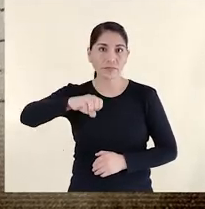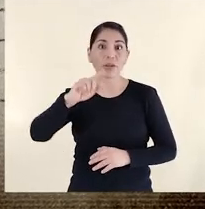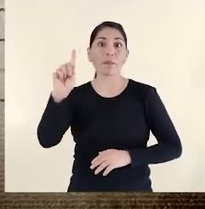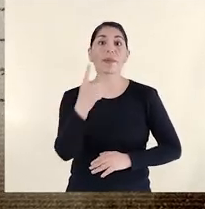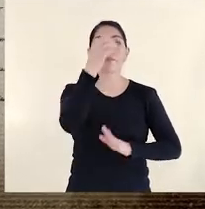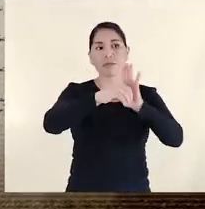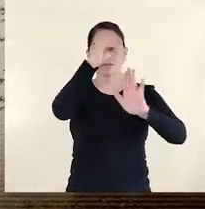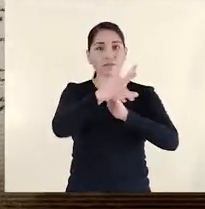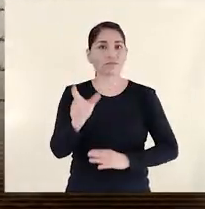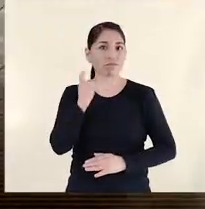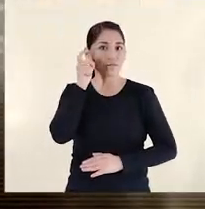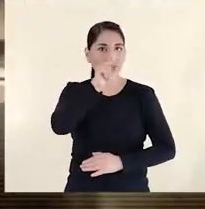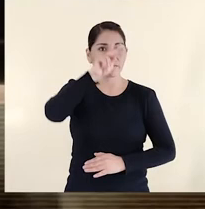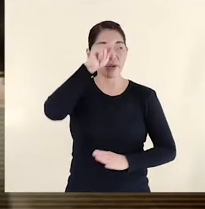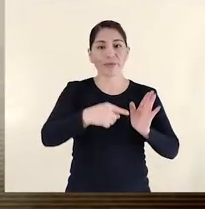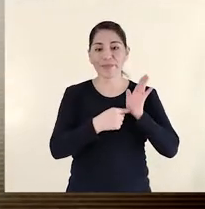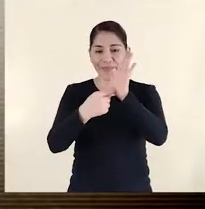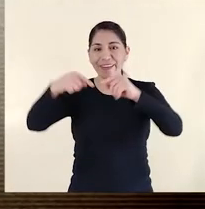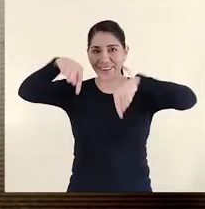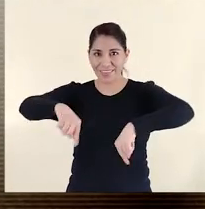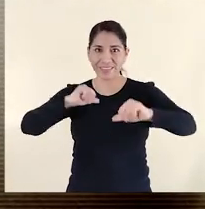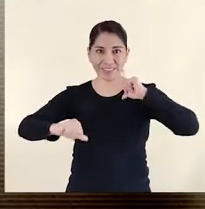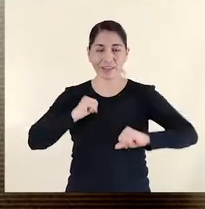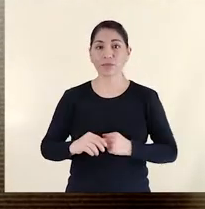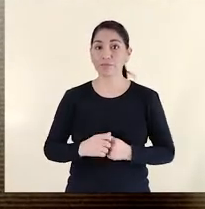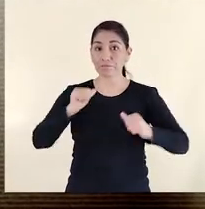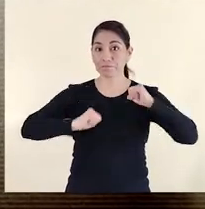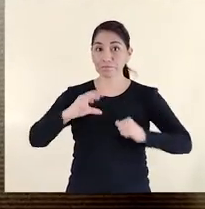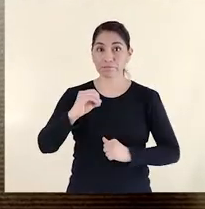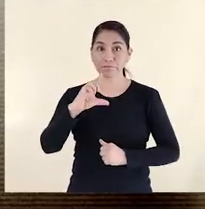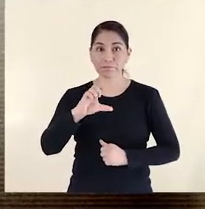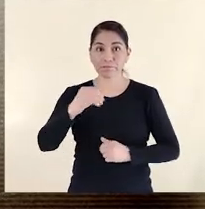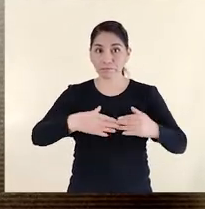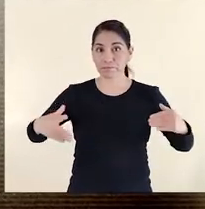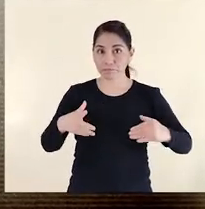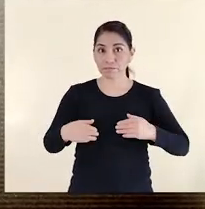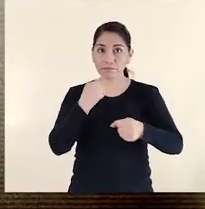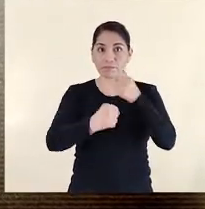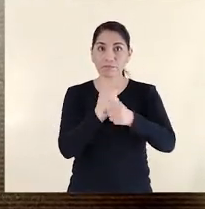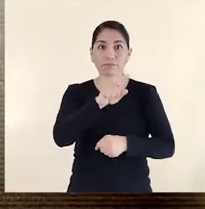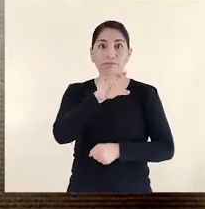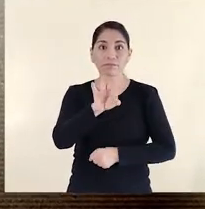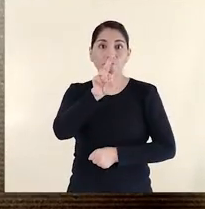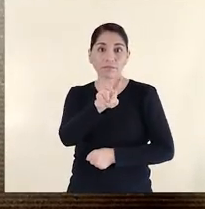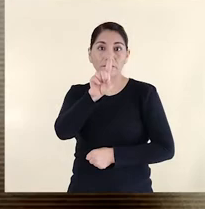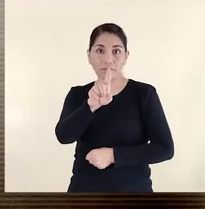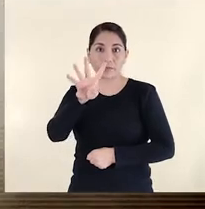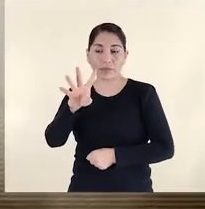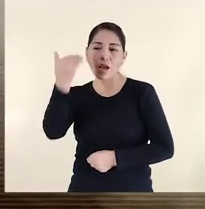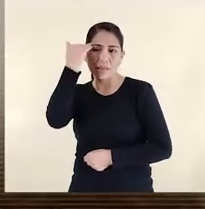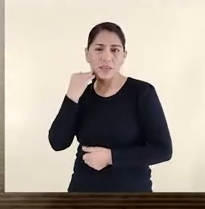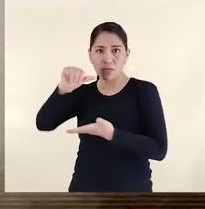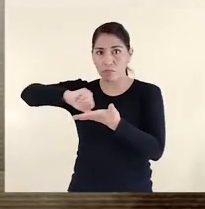sonido en el Perú, y el estreno exclusivo fue en este teatro. El Teatro Colón se inauguró en 1914, en la antigua Plaza